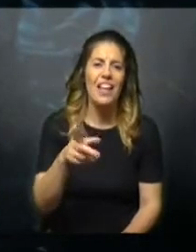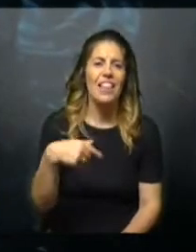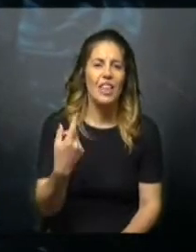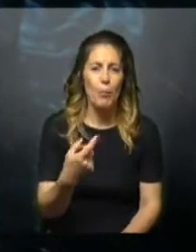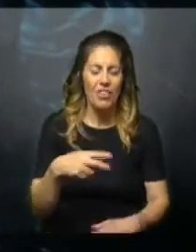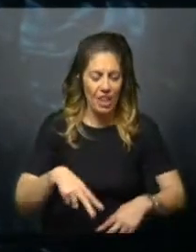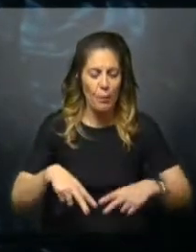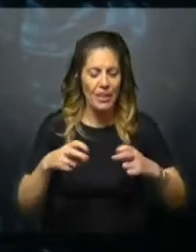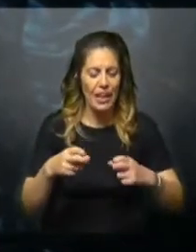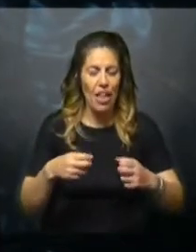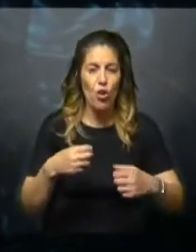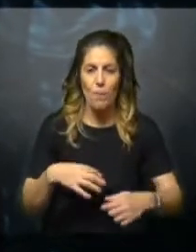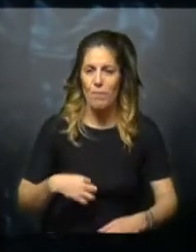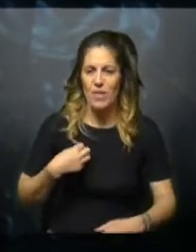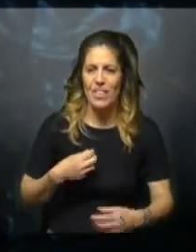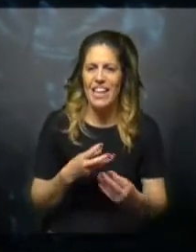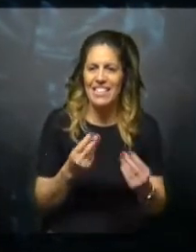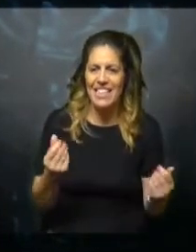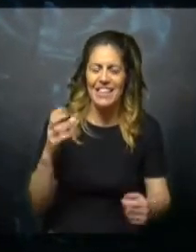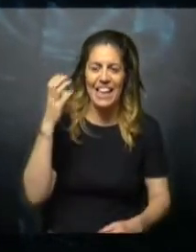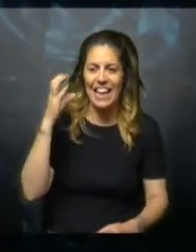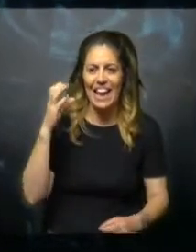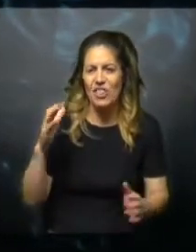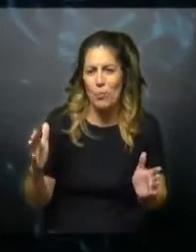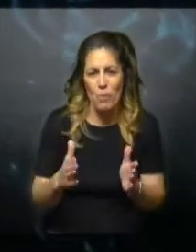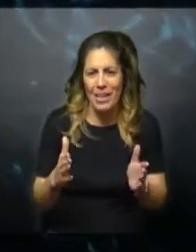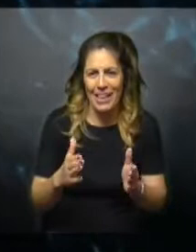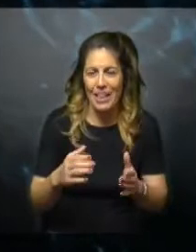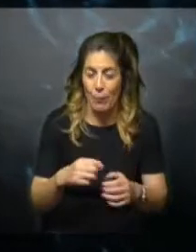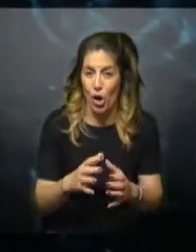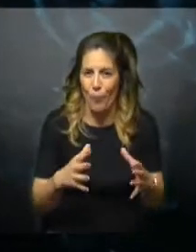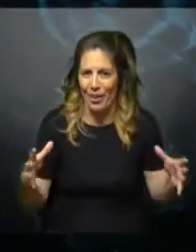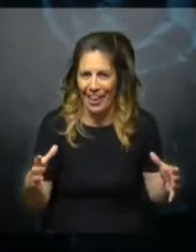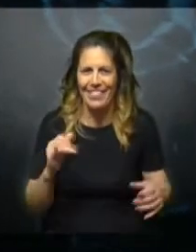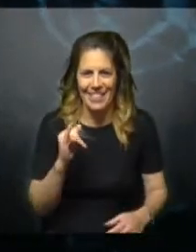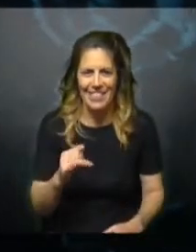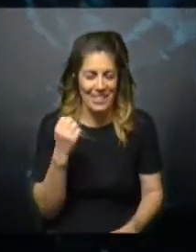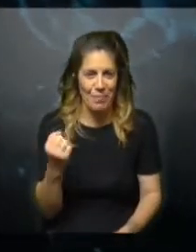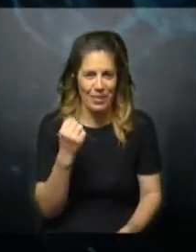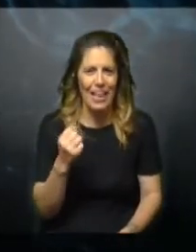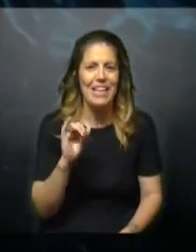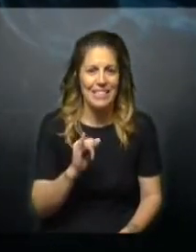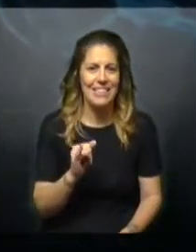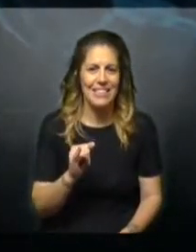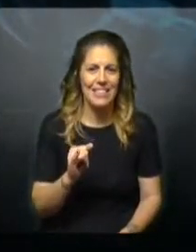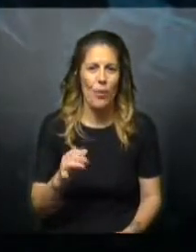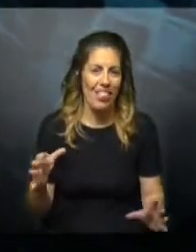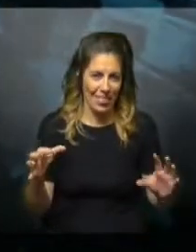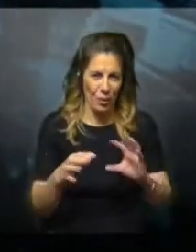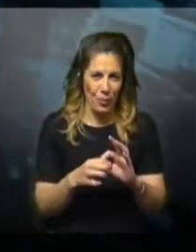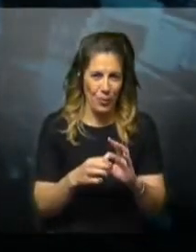investigado un poco en mi vida siente que la radio es muy pequeño pero es muy grande la radio imaginación que tiene